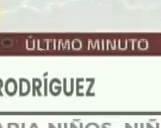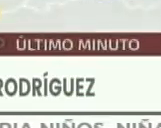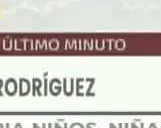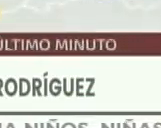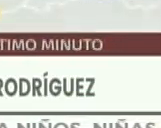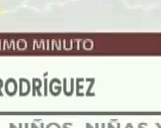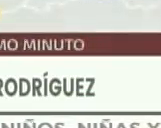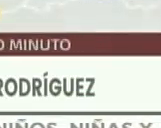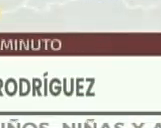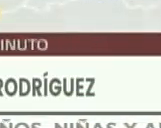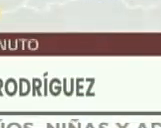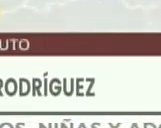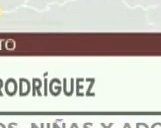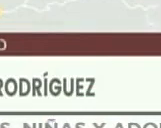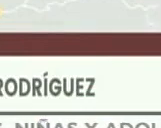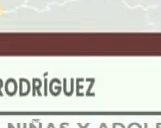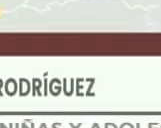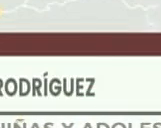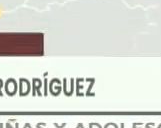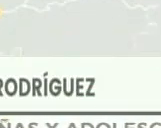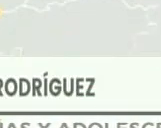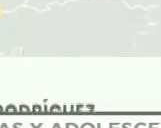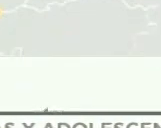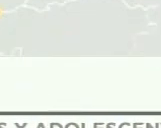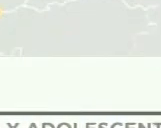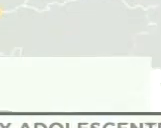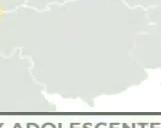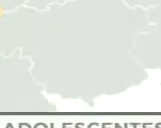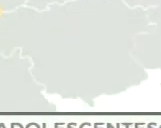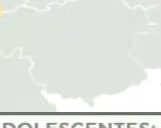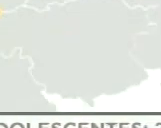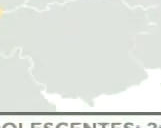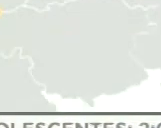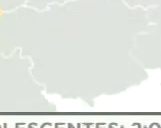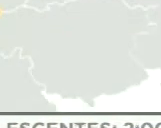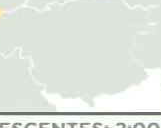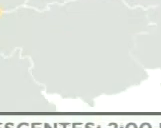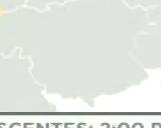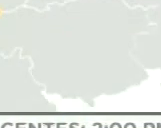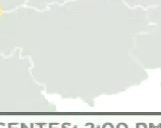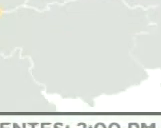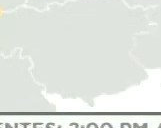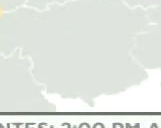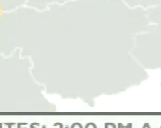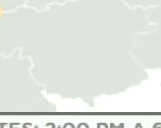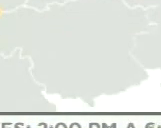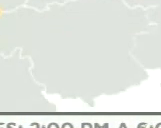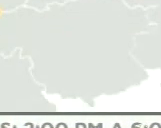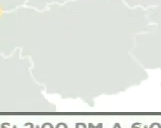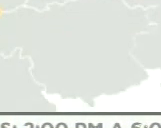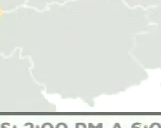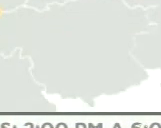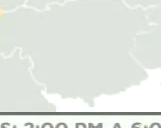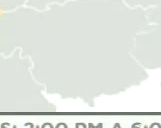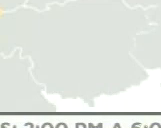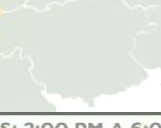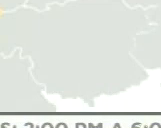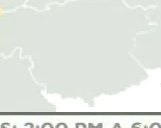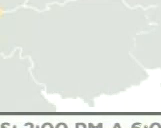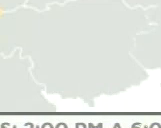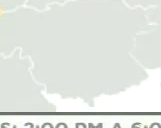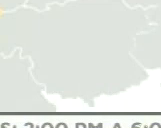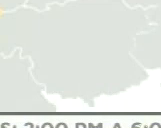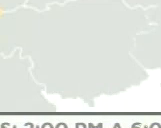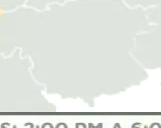casos, 34 son importados, 19 de Perú.